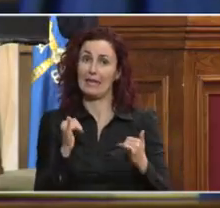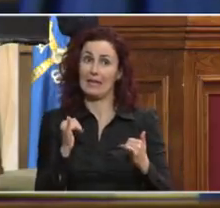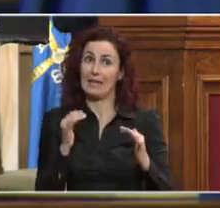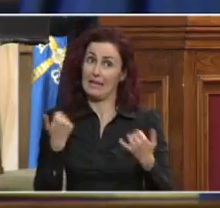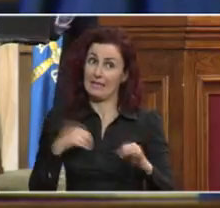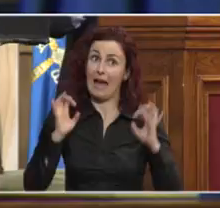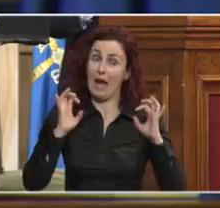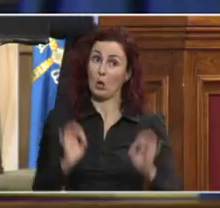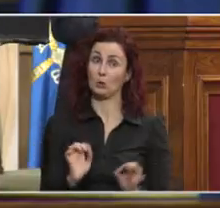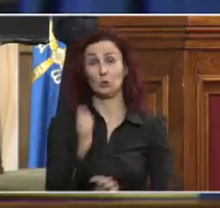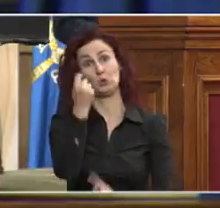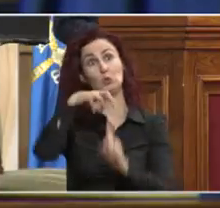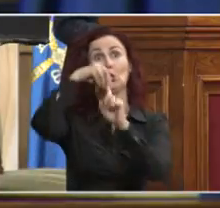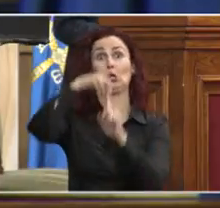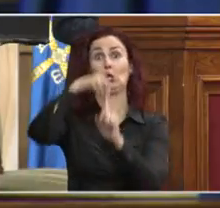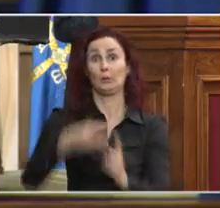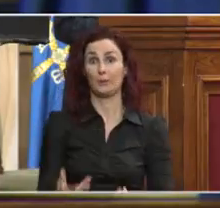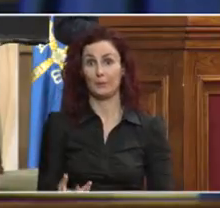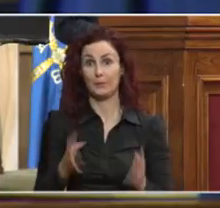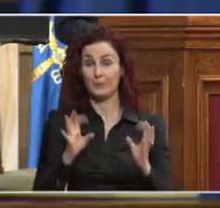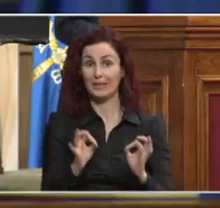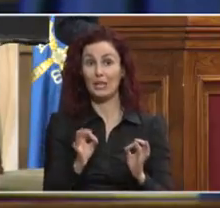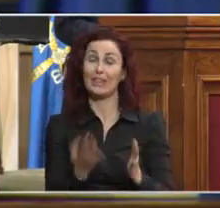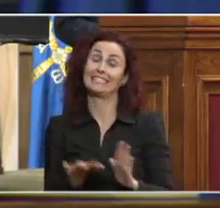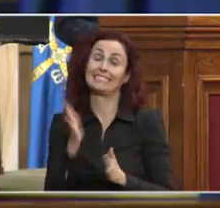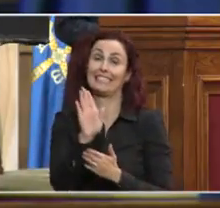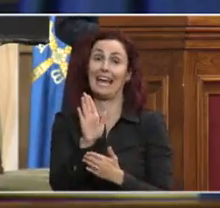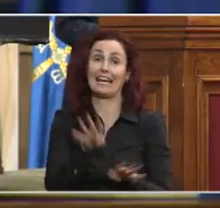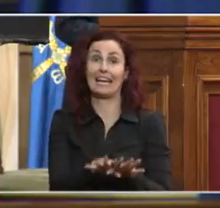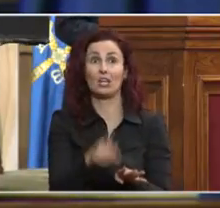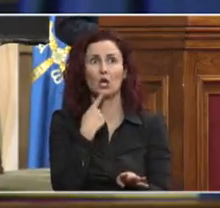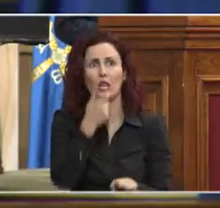eran grandes hitos. Por ejemplo, un conocido crítico